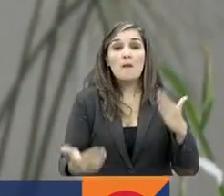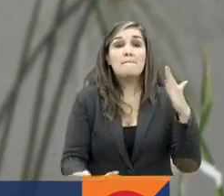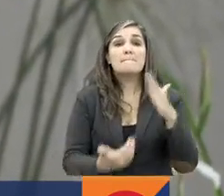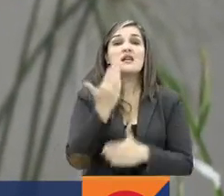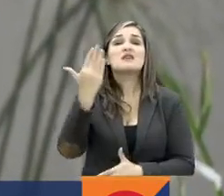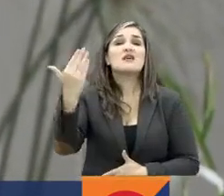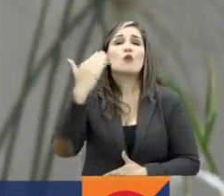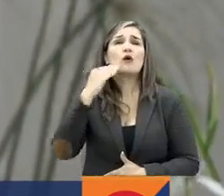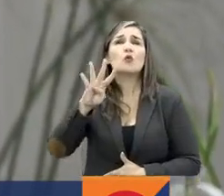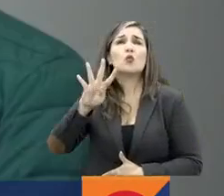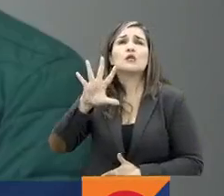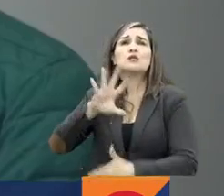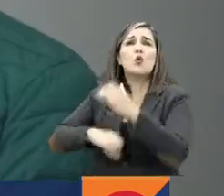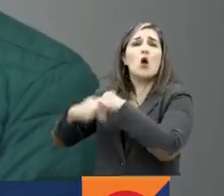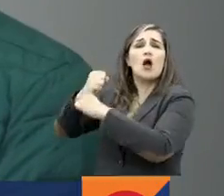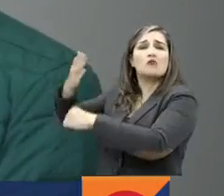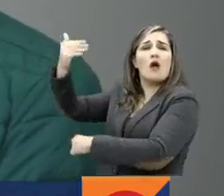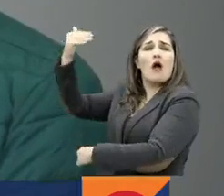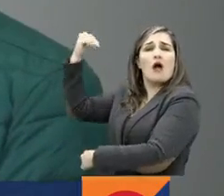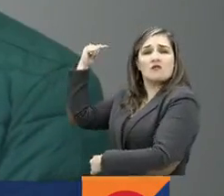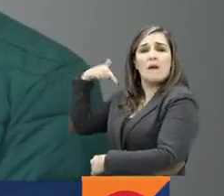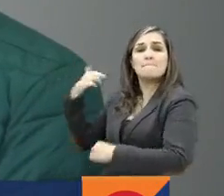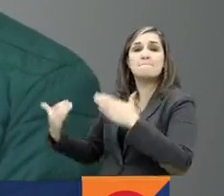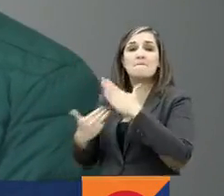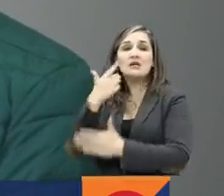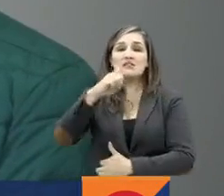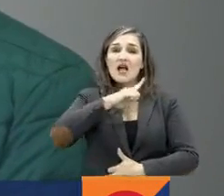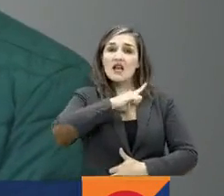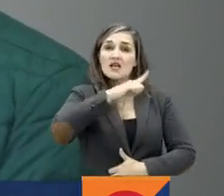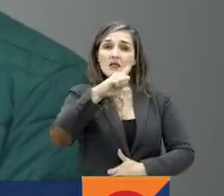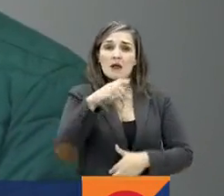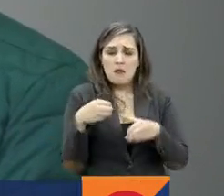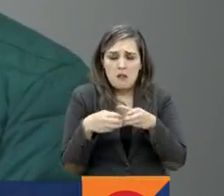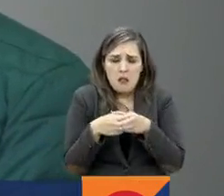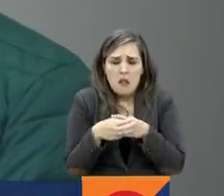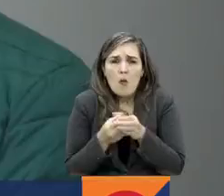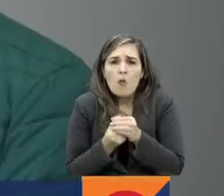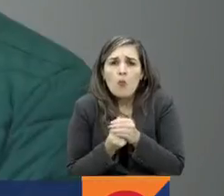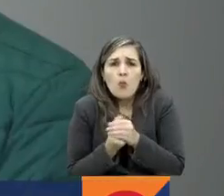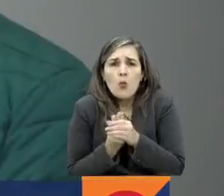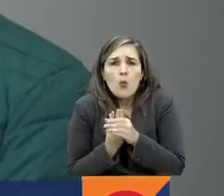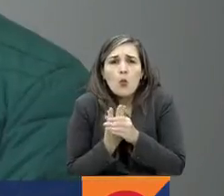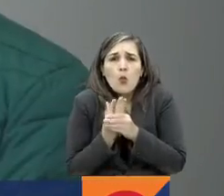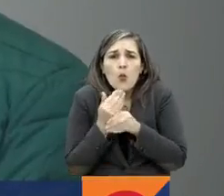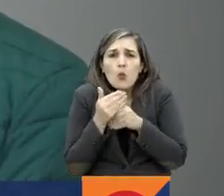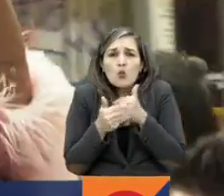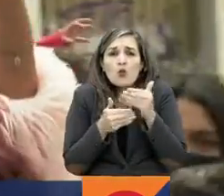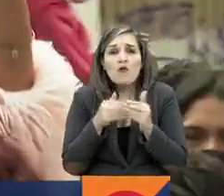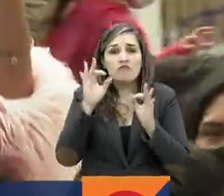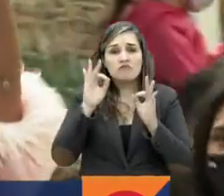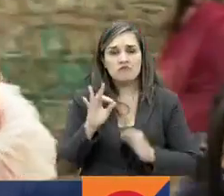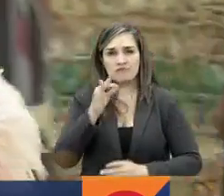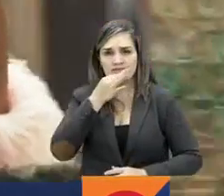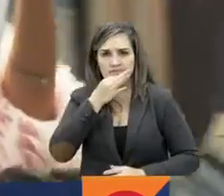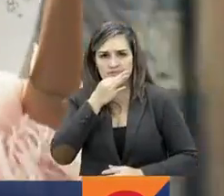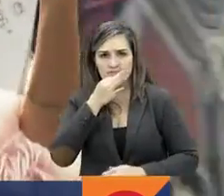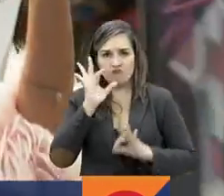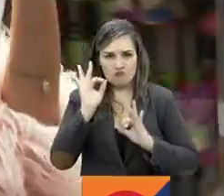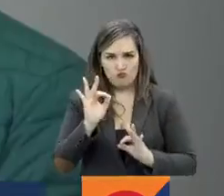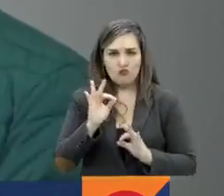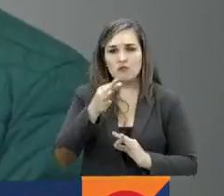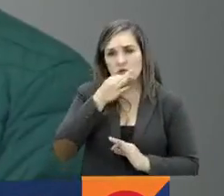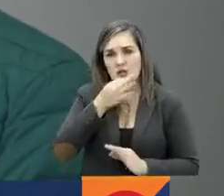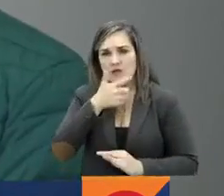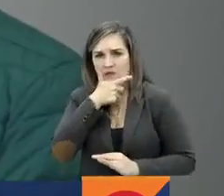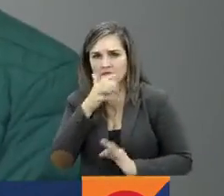45 años en este momento era un movimiento eminentemente homosexual un relato lleno de